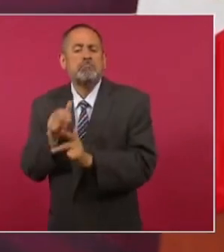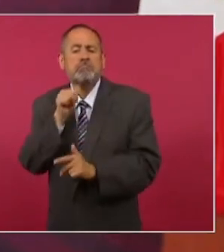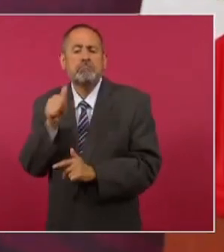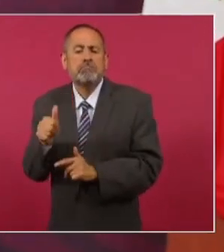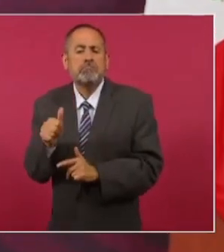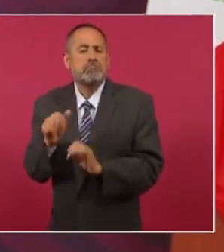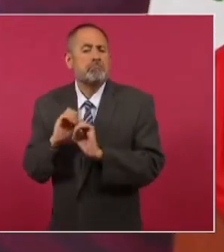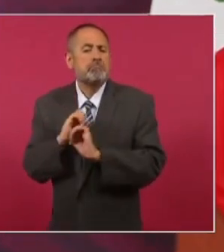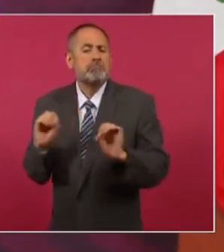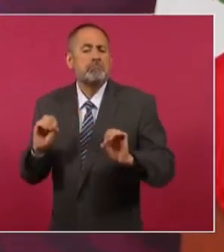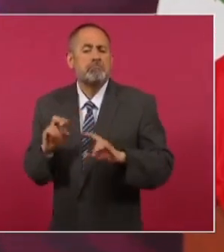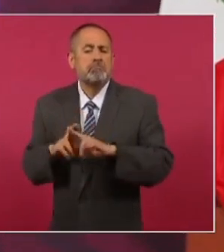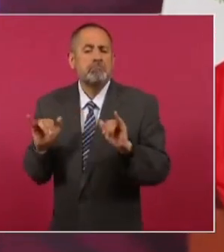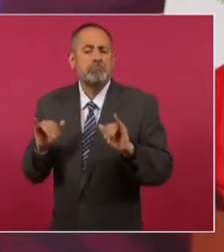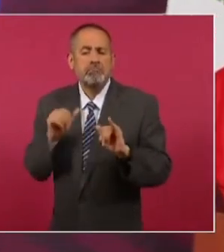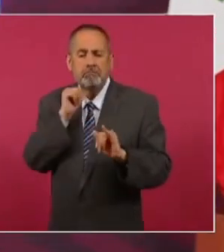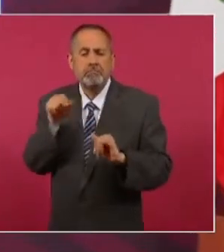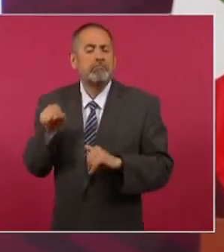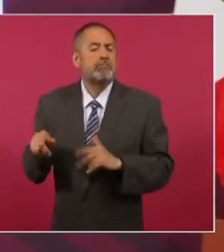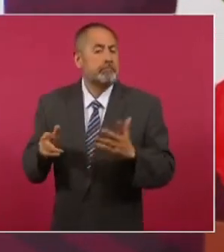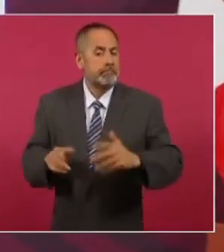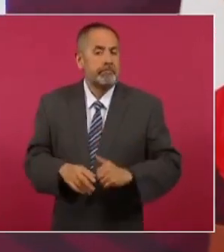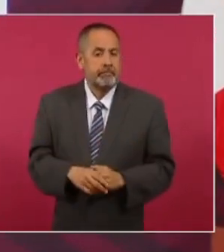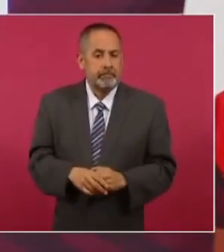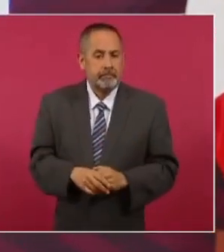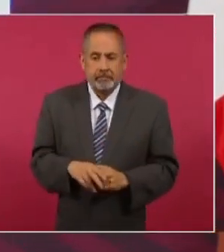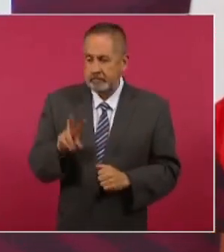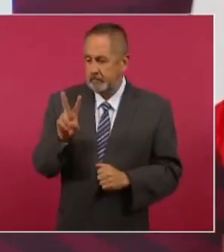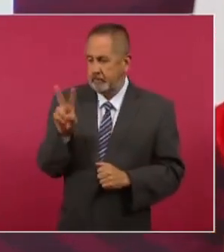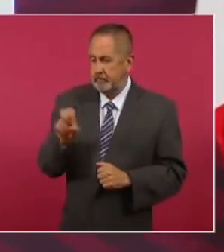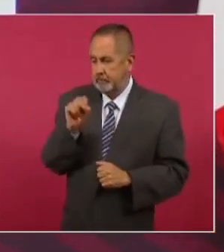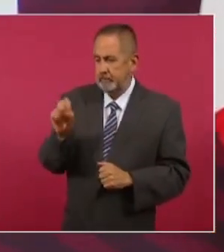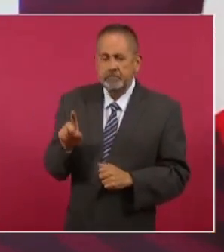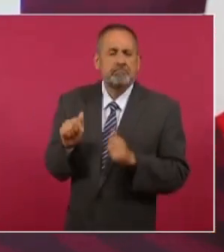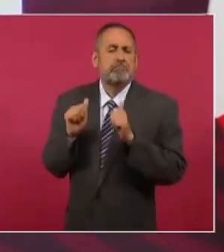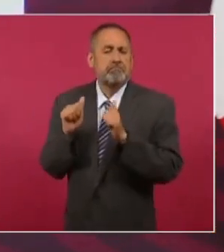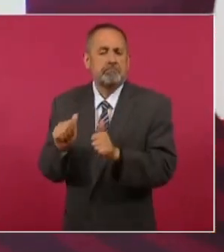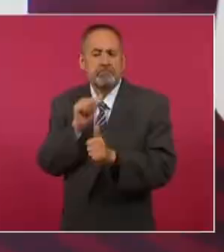no tuvieron homicidios viernes sábado y domingo